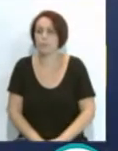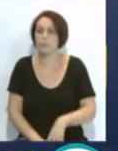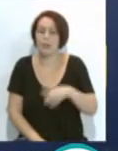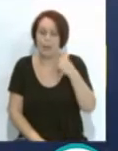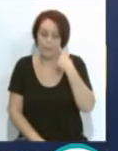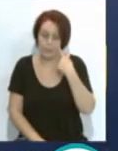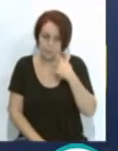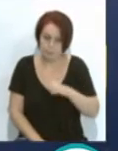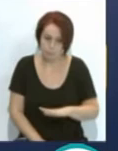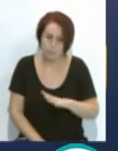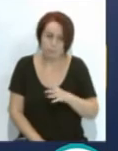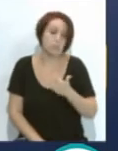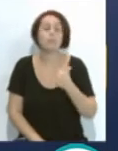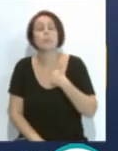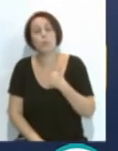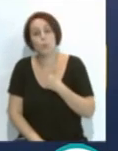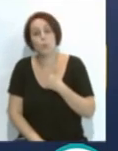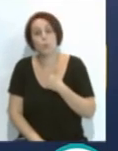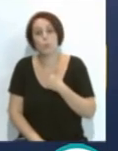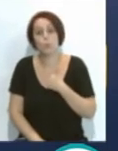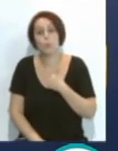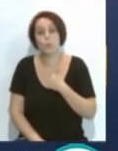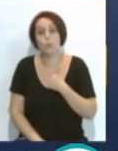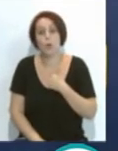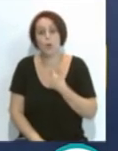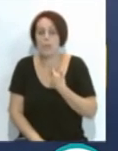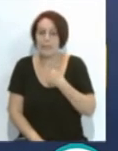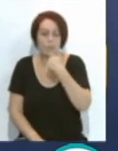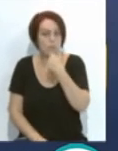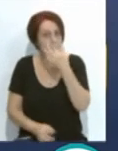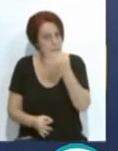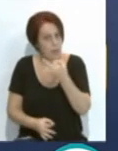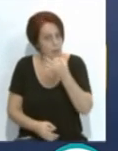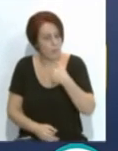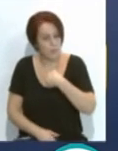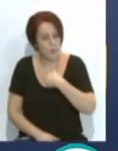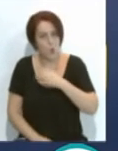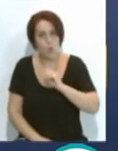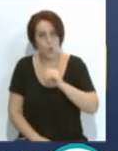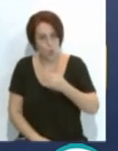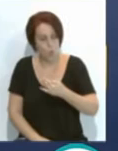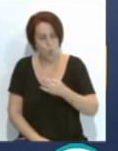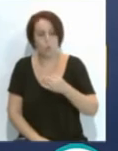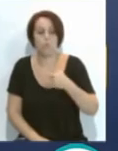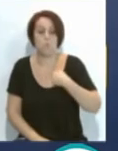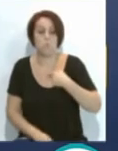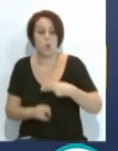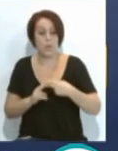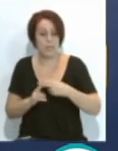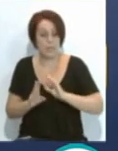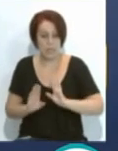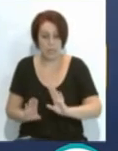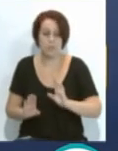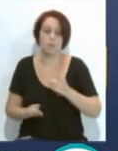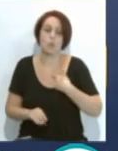yo he mantenido siempre como club una política que voy a seguir manteniendo, que es no hablar de